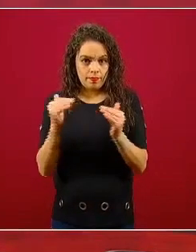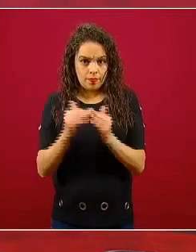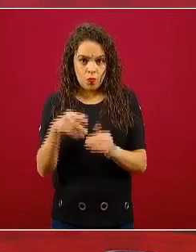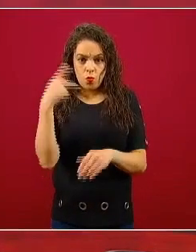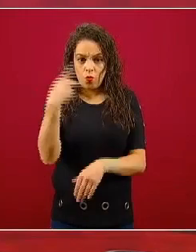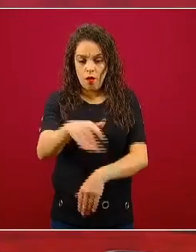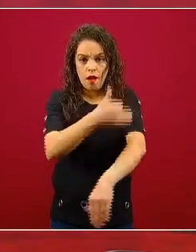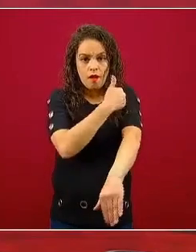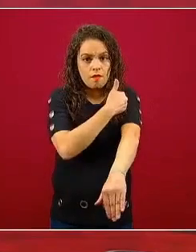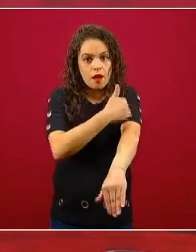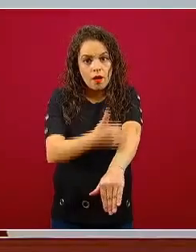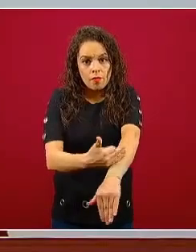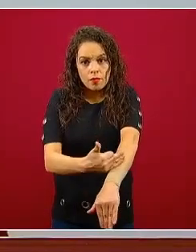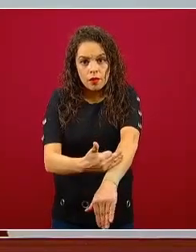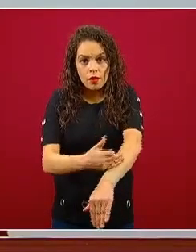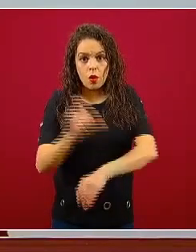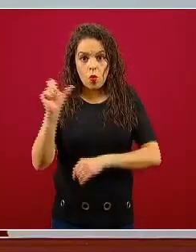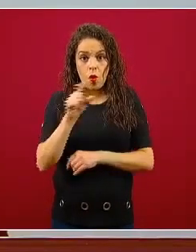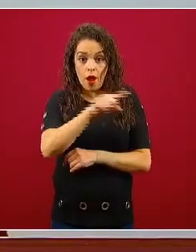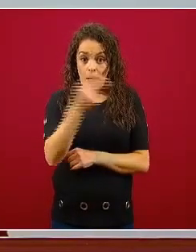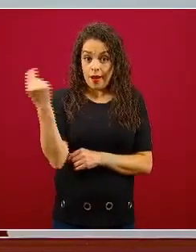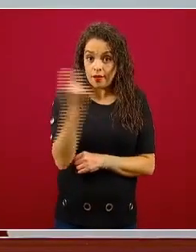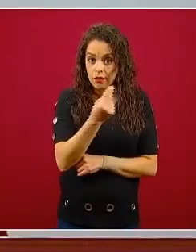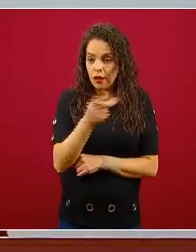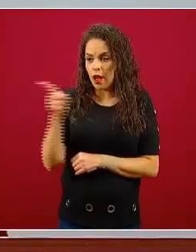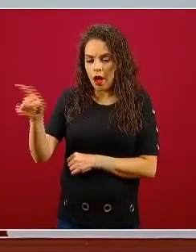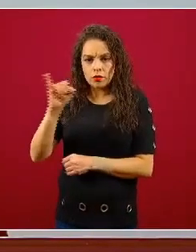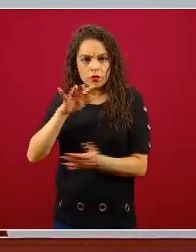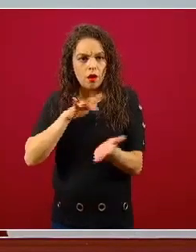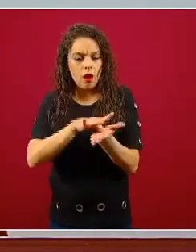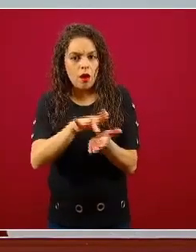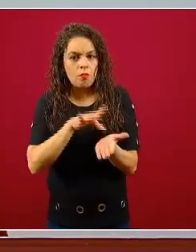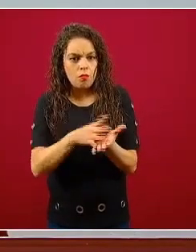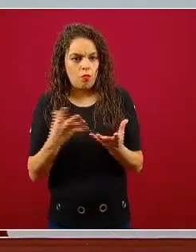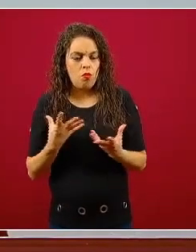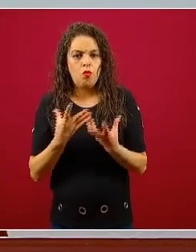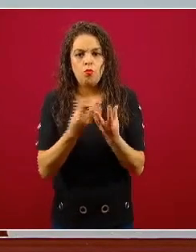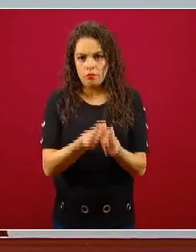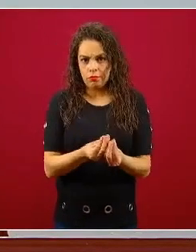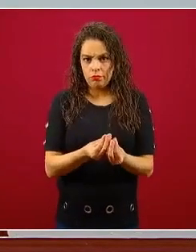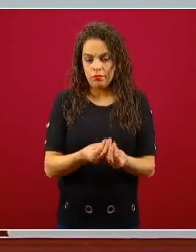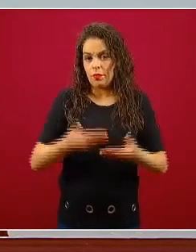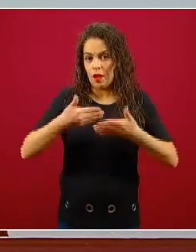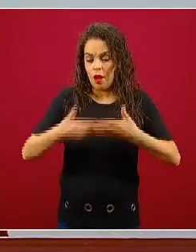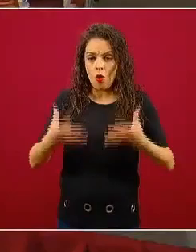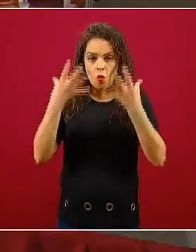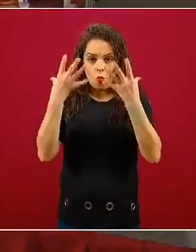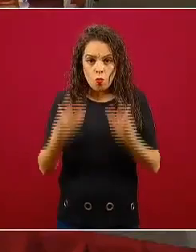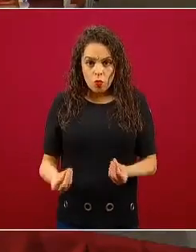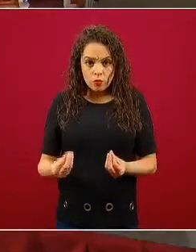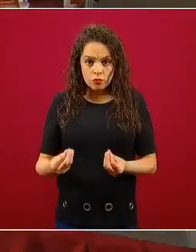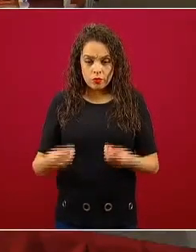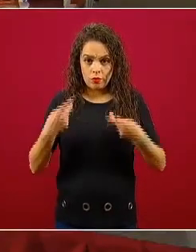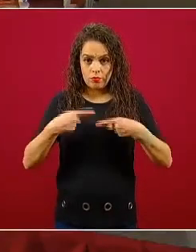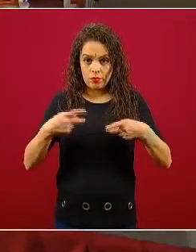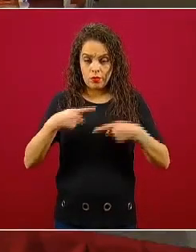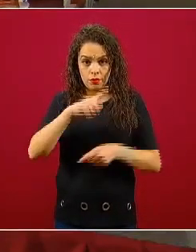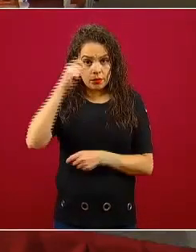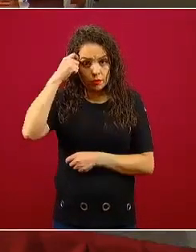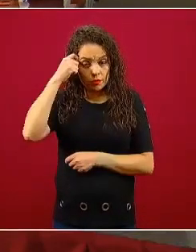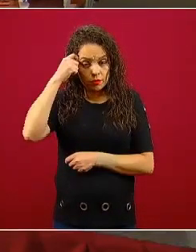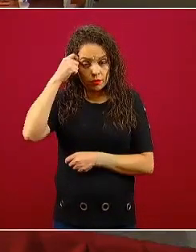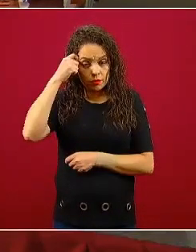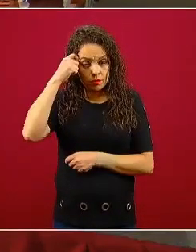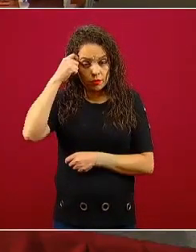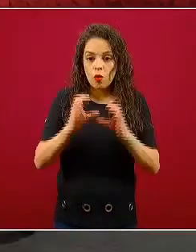y acompañarlos cuando los han necesitado. Hoy hay muchas trabajadoras del hogar que cuidan enfermos, adultos